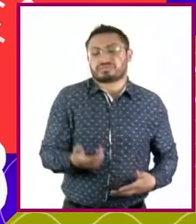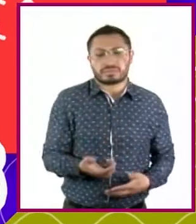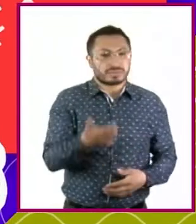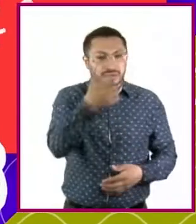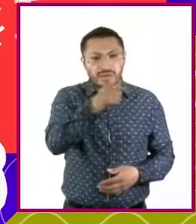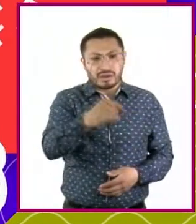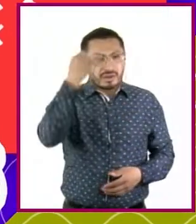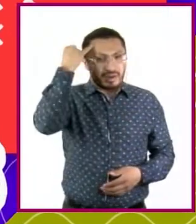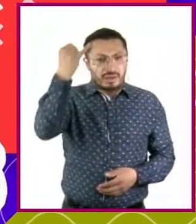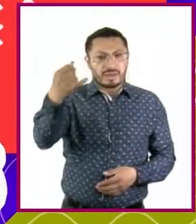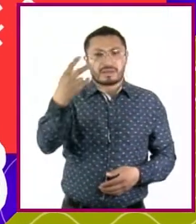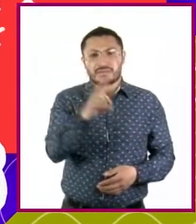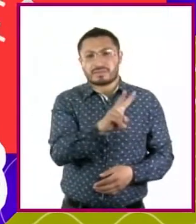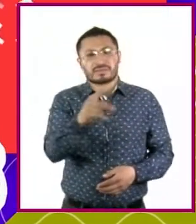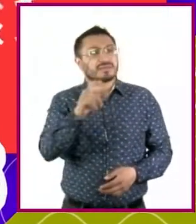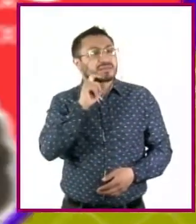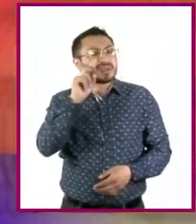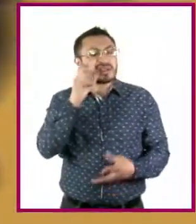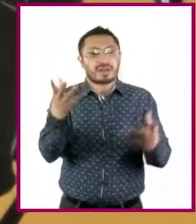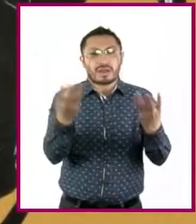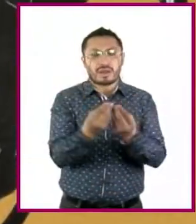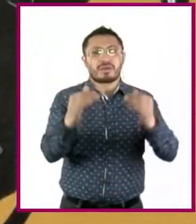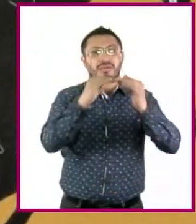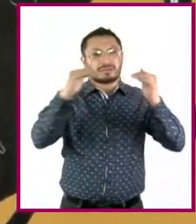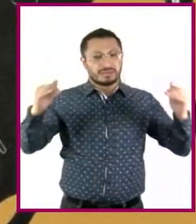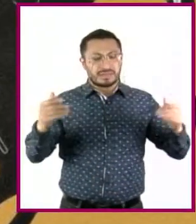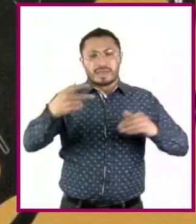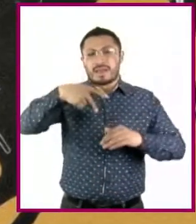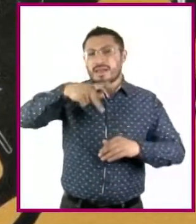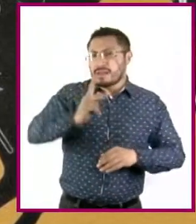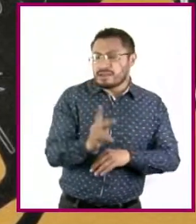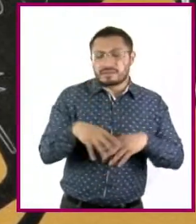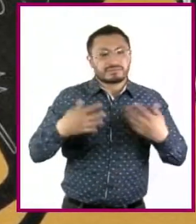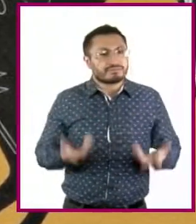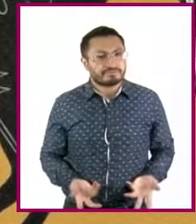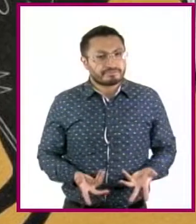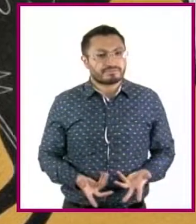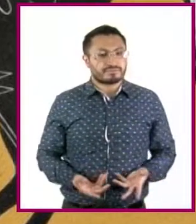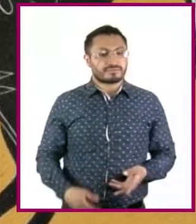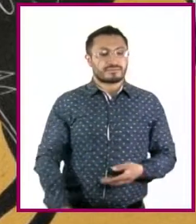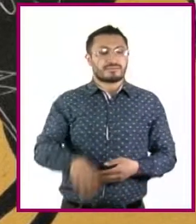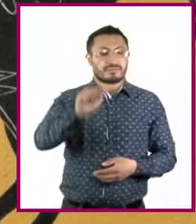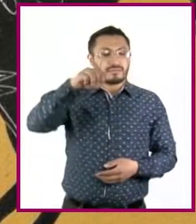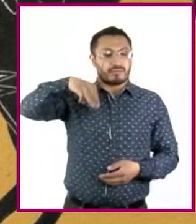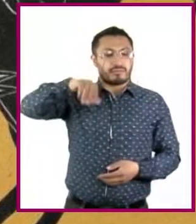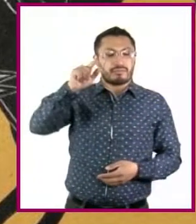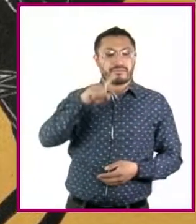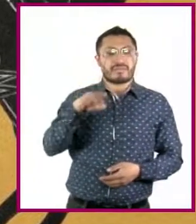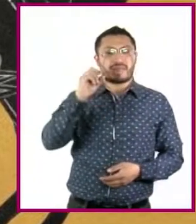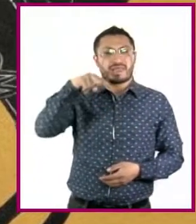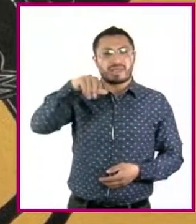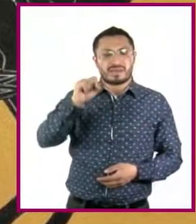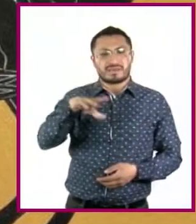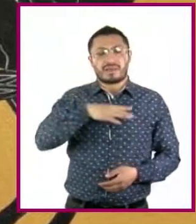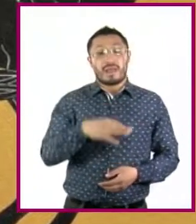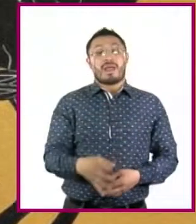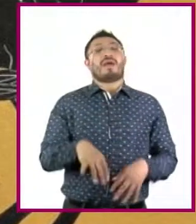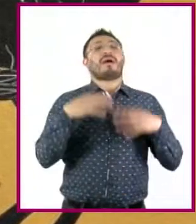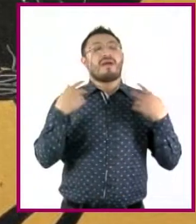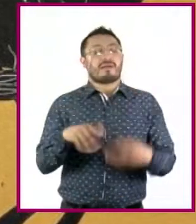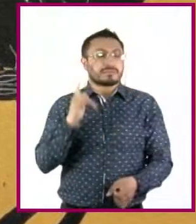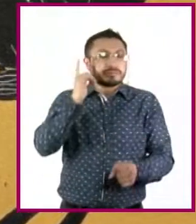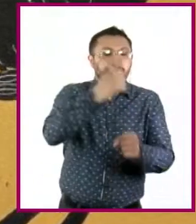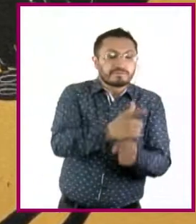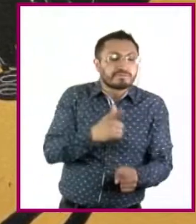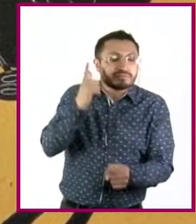esquema, ambos sexos viven en armonía. Pero por otro lado, las amazonas, de las que se ha reportado poseían